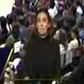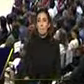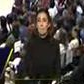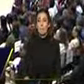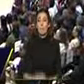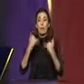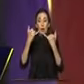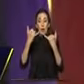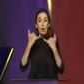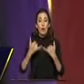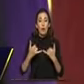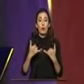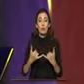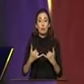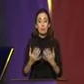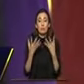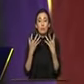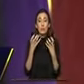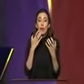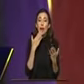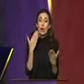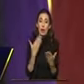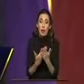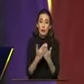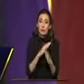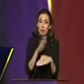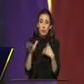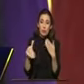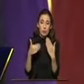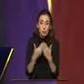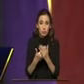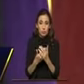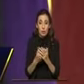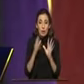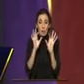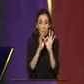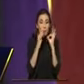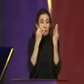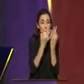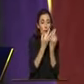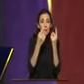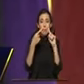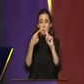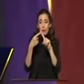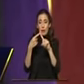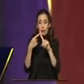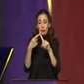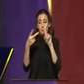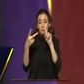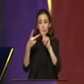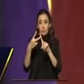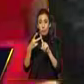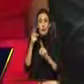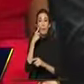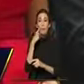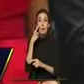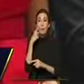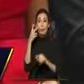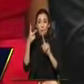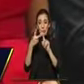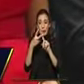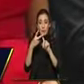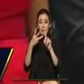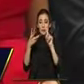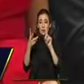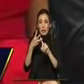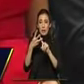Hoy quiero agradecer a todos, a mi familia, a mi querido padre,